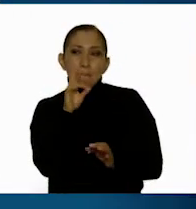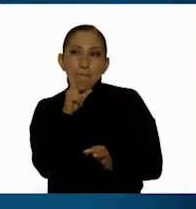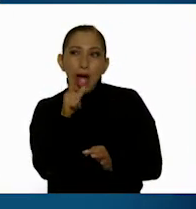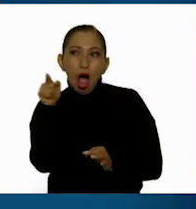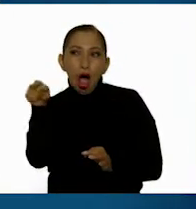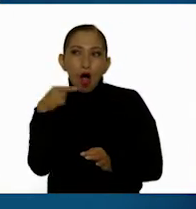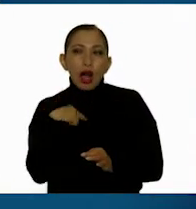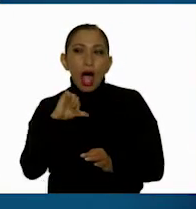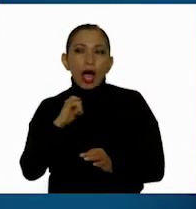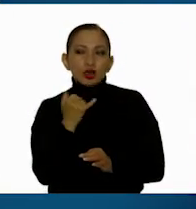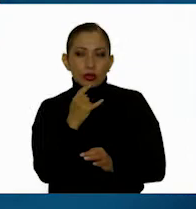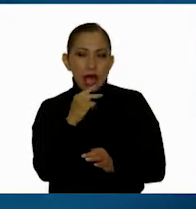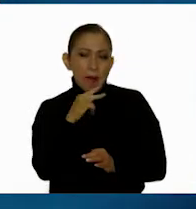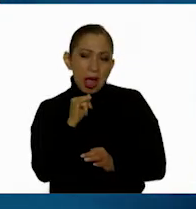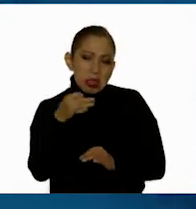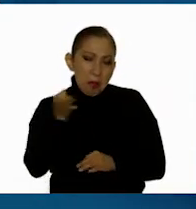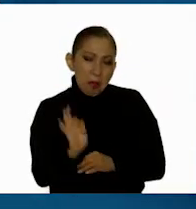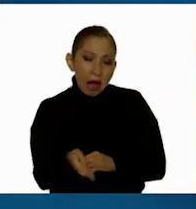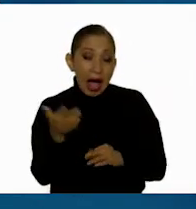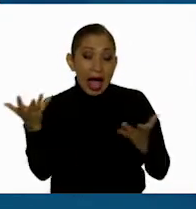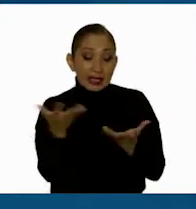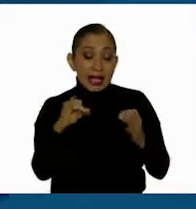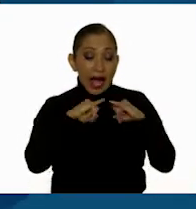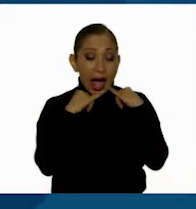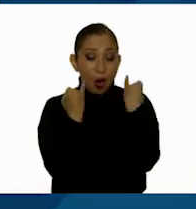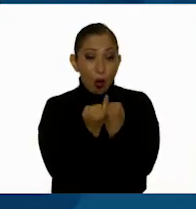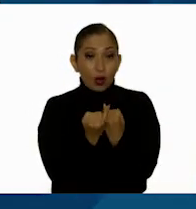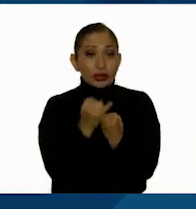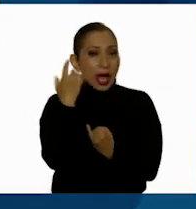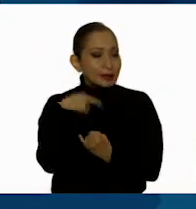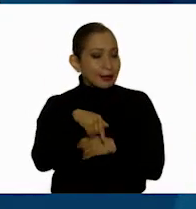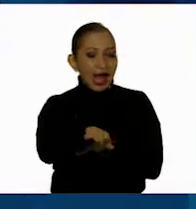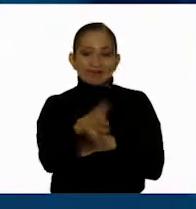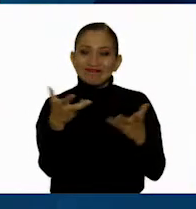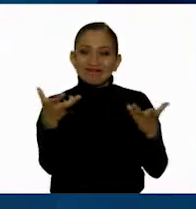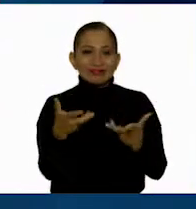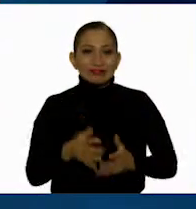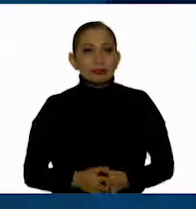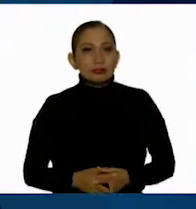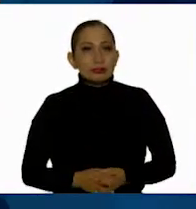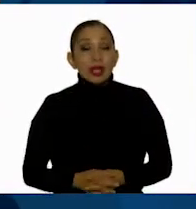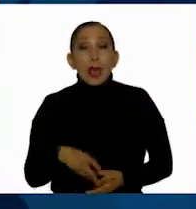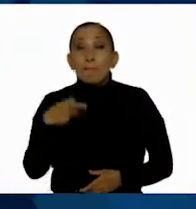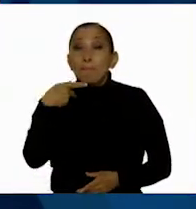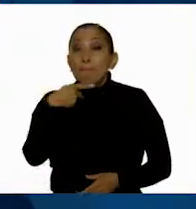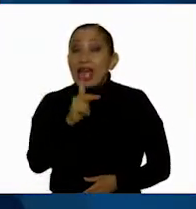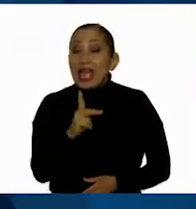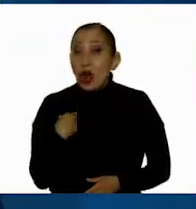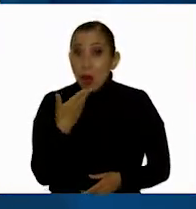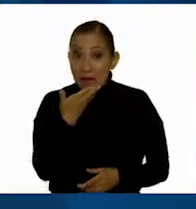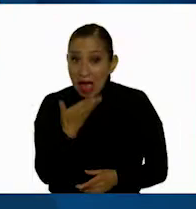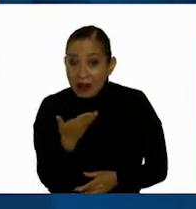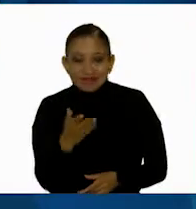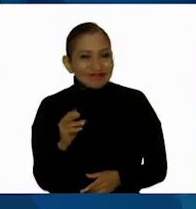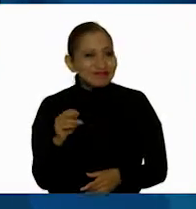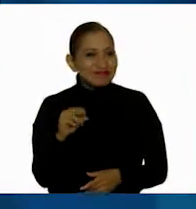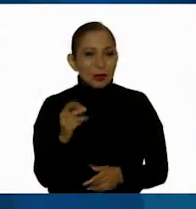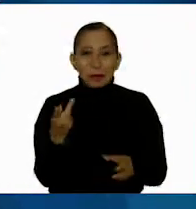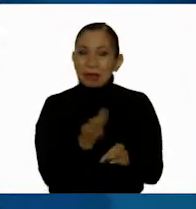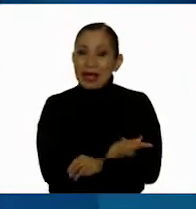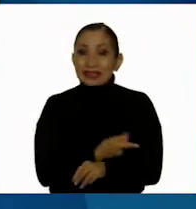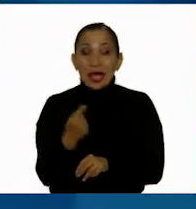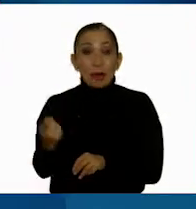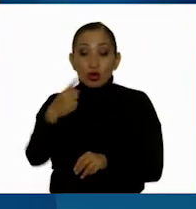propuesta del ayuntamiento. La creación de la junta parece inminente. Pero las cosas no resultan así.